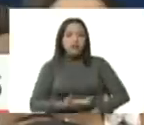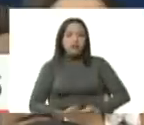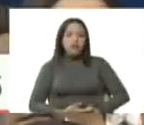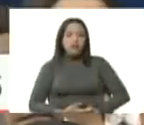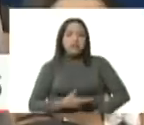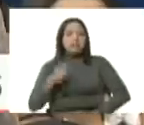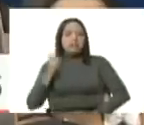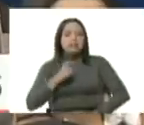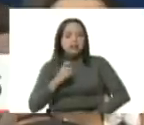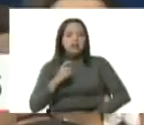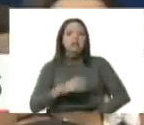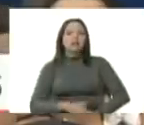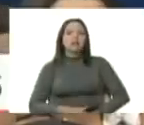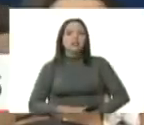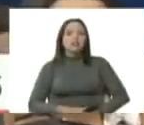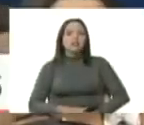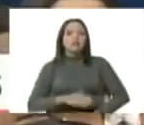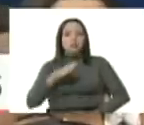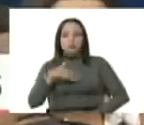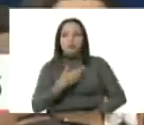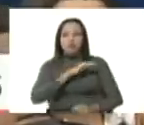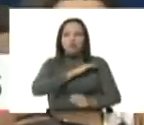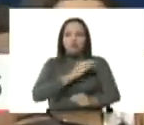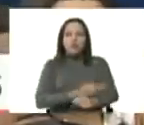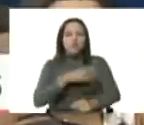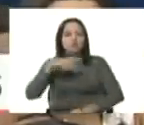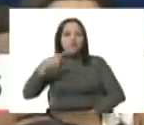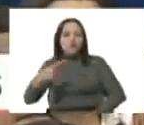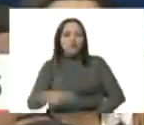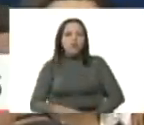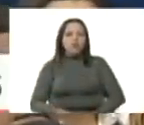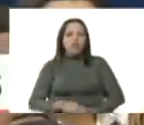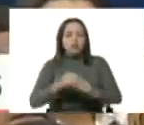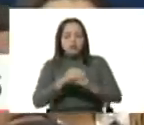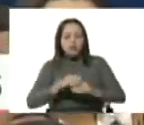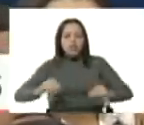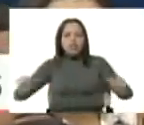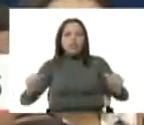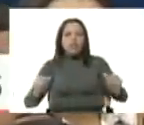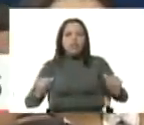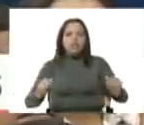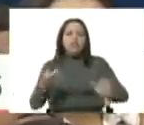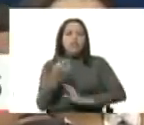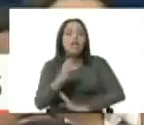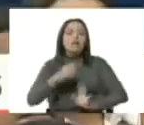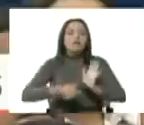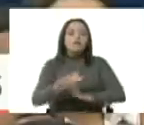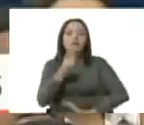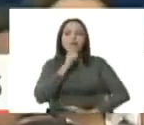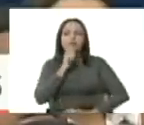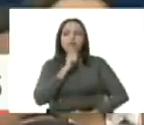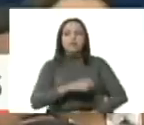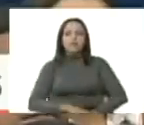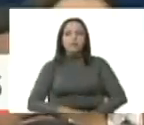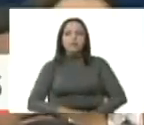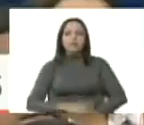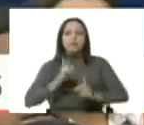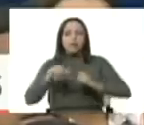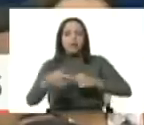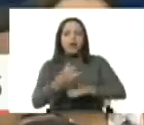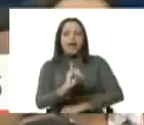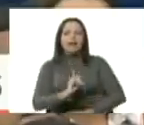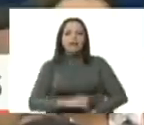nosotros fortalecer la política pública en los territorios donde se determine que hay mayor vulnerabilidad. Luego está,